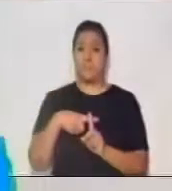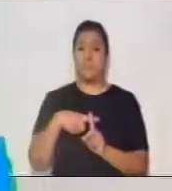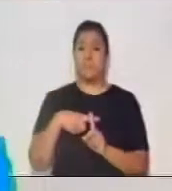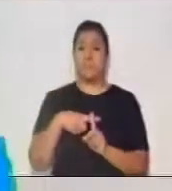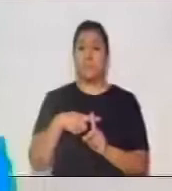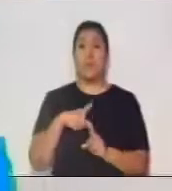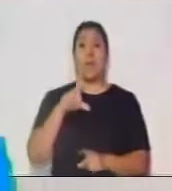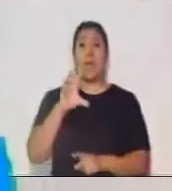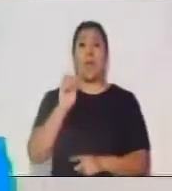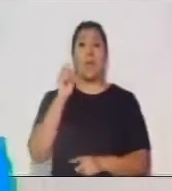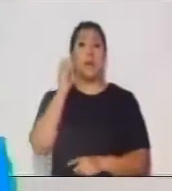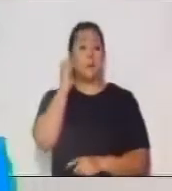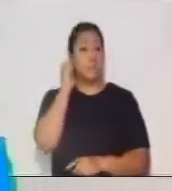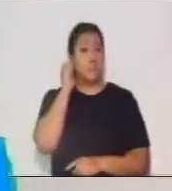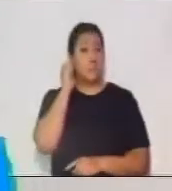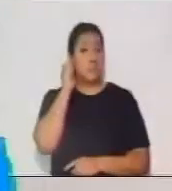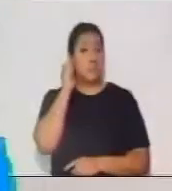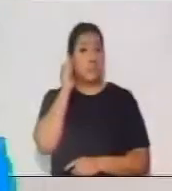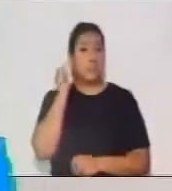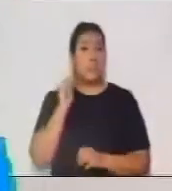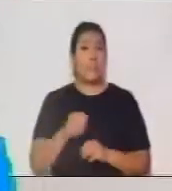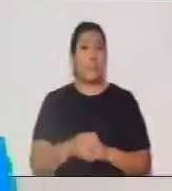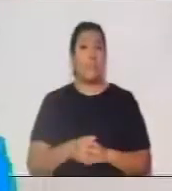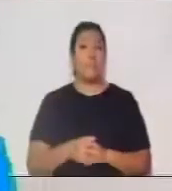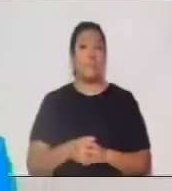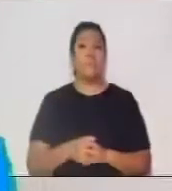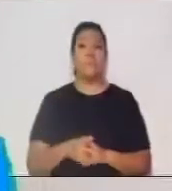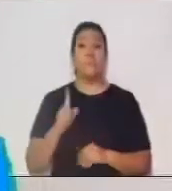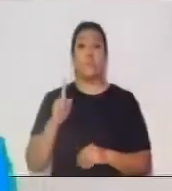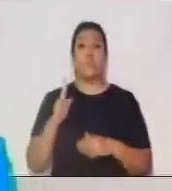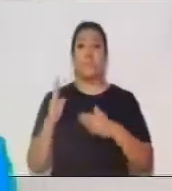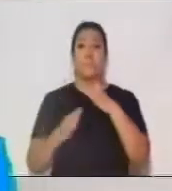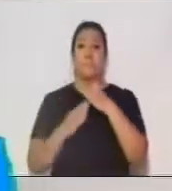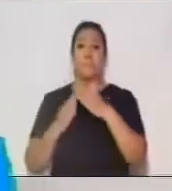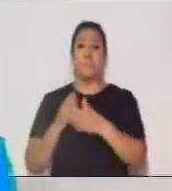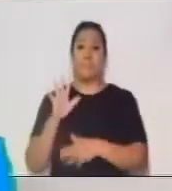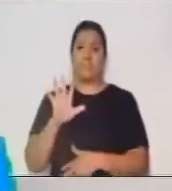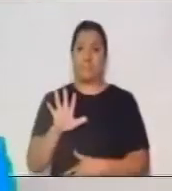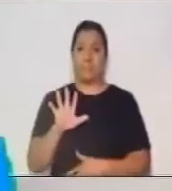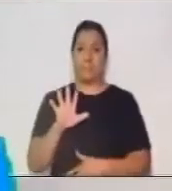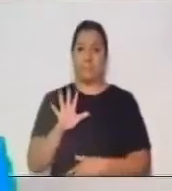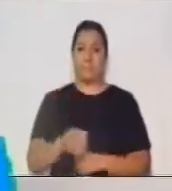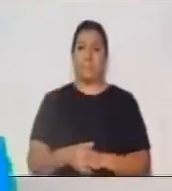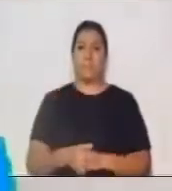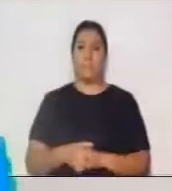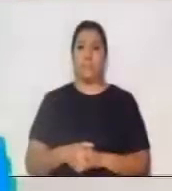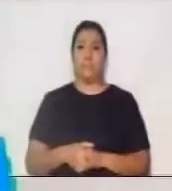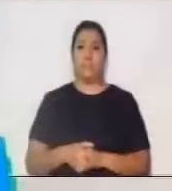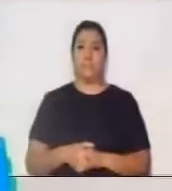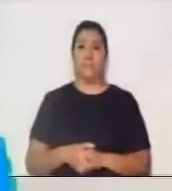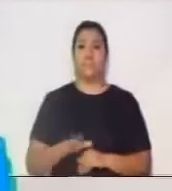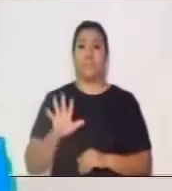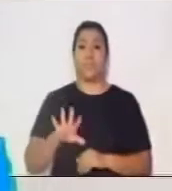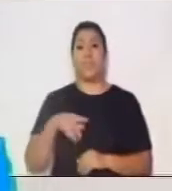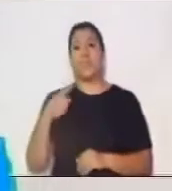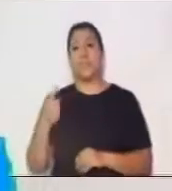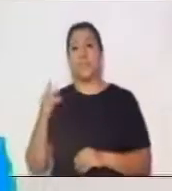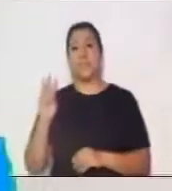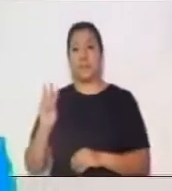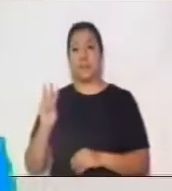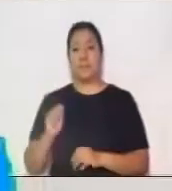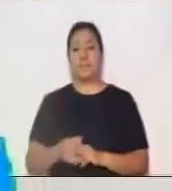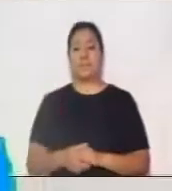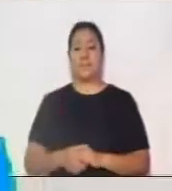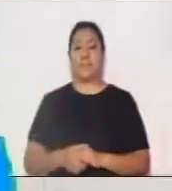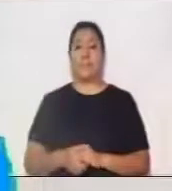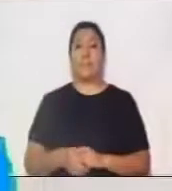de Pepsi. Sabemos que todos los días haces tu parte. Y hoy que la limpieza profunda es prioridad de todos, nos unimos